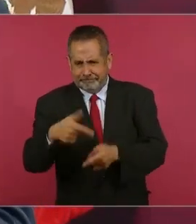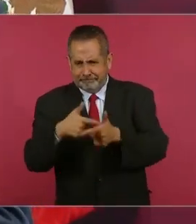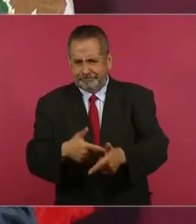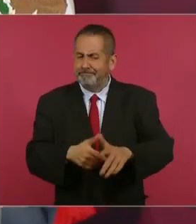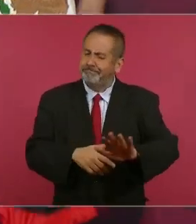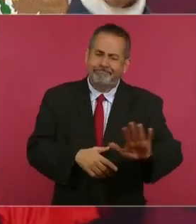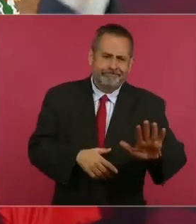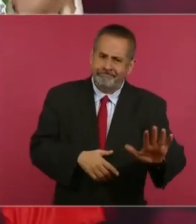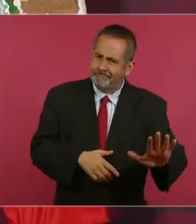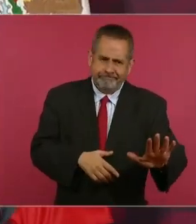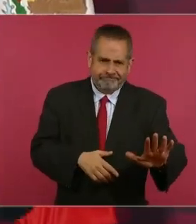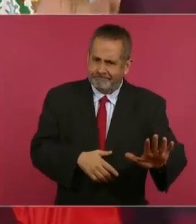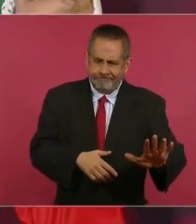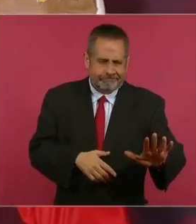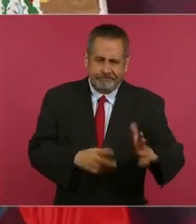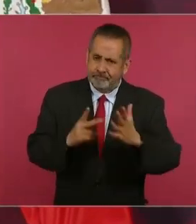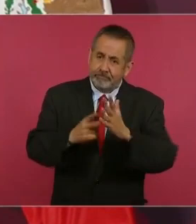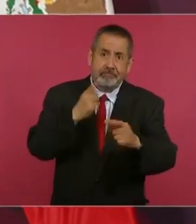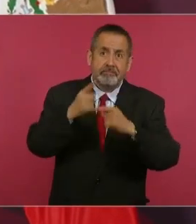el periodo